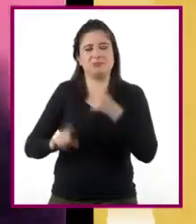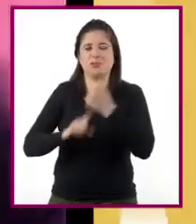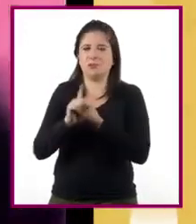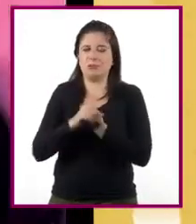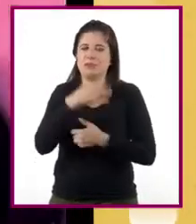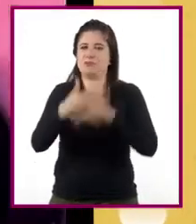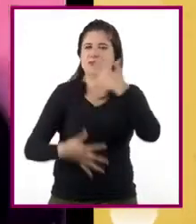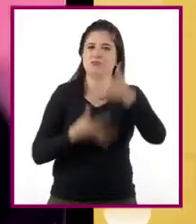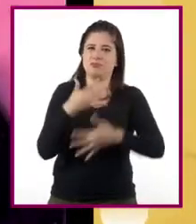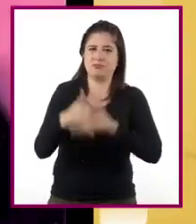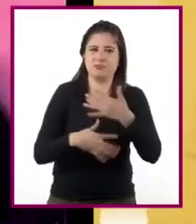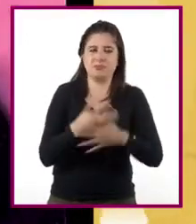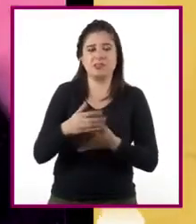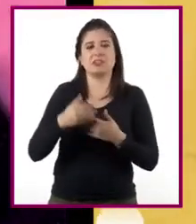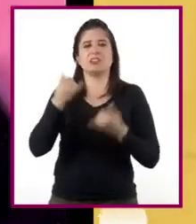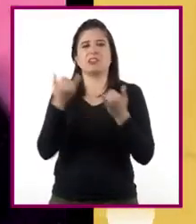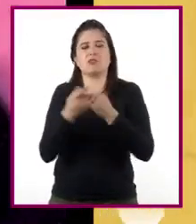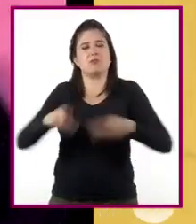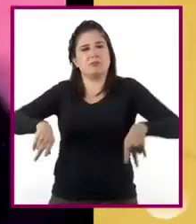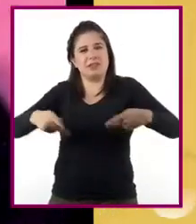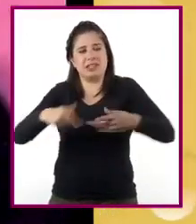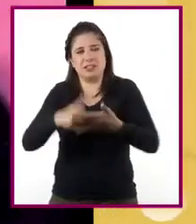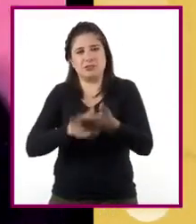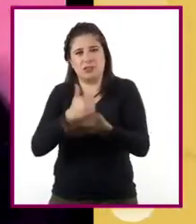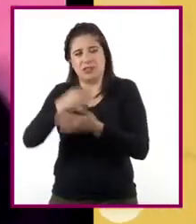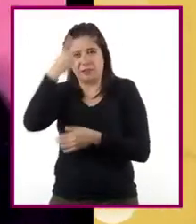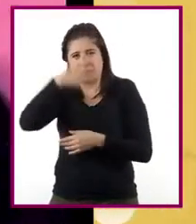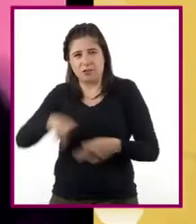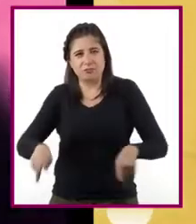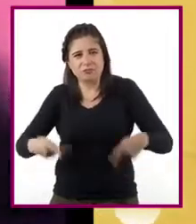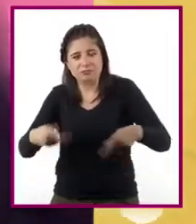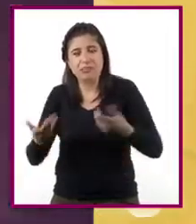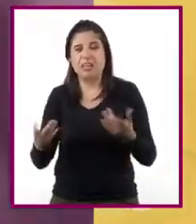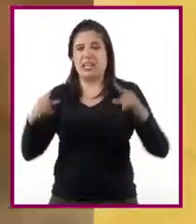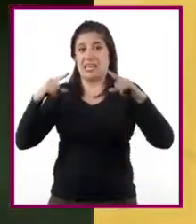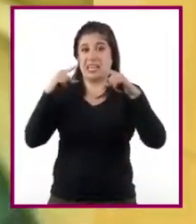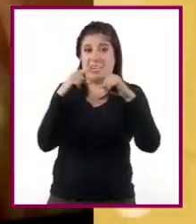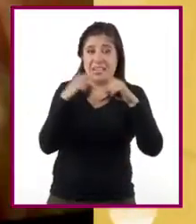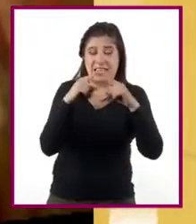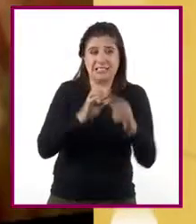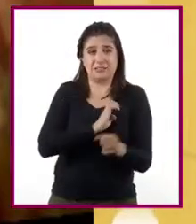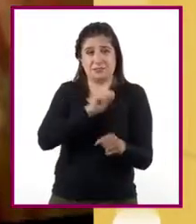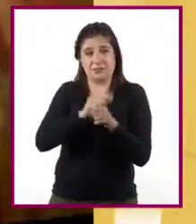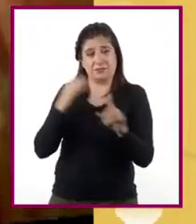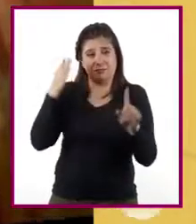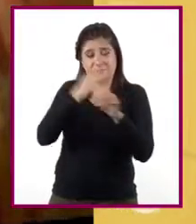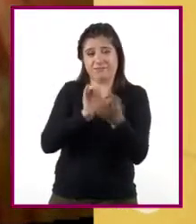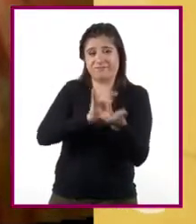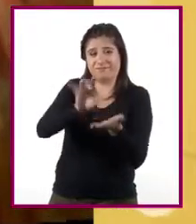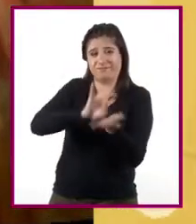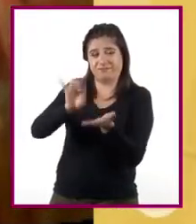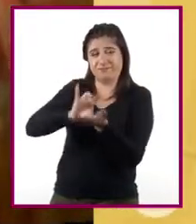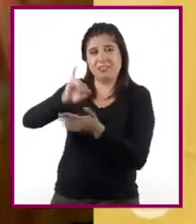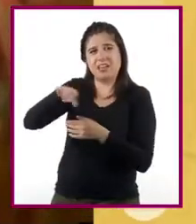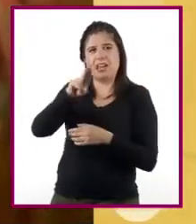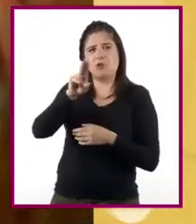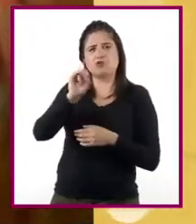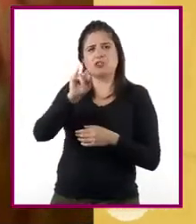corporaciones, por ejemplo el Consulado de Comerciantes de la Ciudad de México, la Iglesia, especialmente con la expulsión de los jesuitas